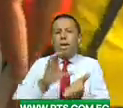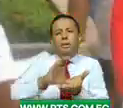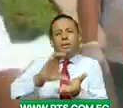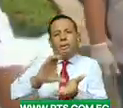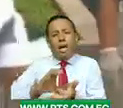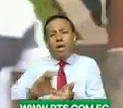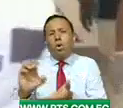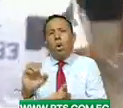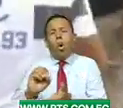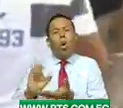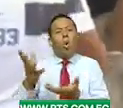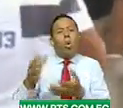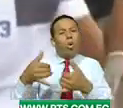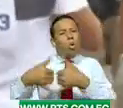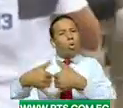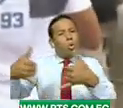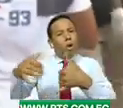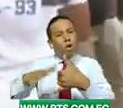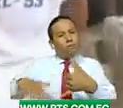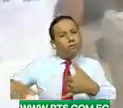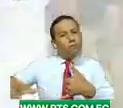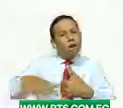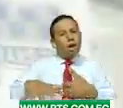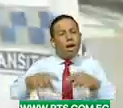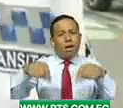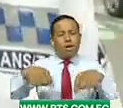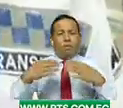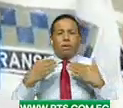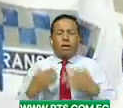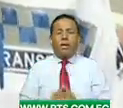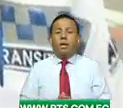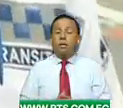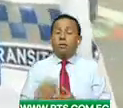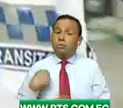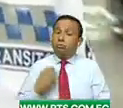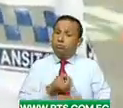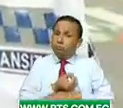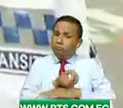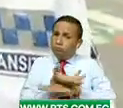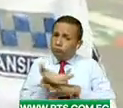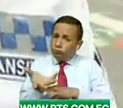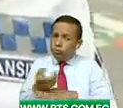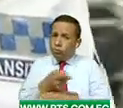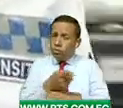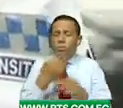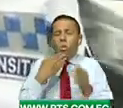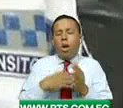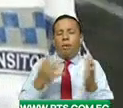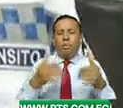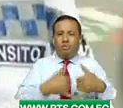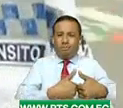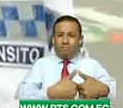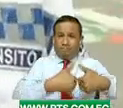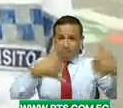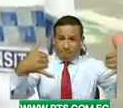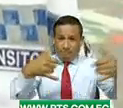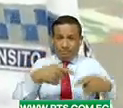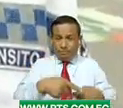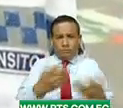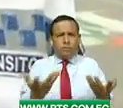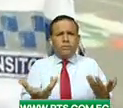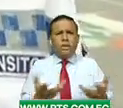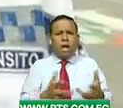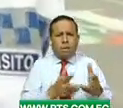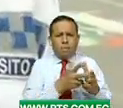en los exteriores de los centros comerciales. Nosotros hacemos una gran recomendación, por ejemplo, en los centros comerciales, ya cuando tenemos pues llenos los